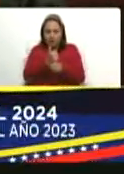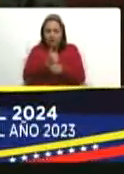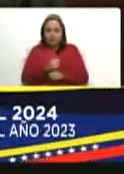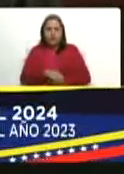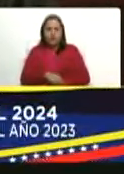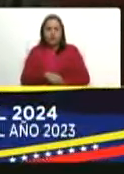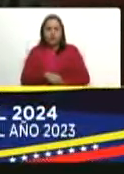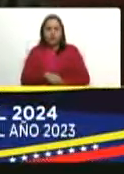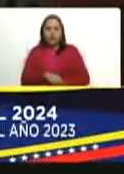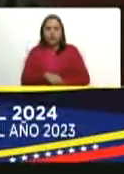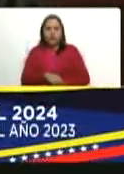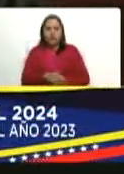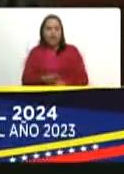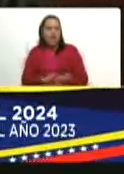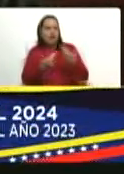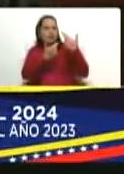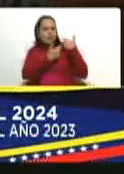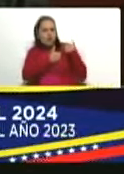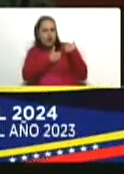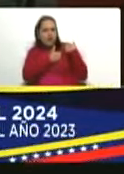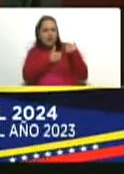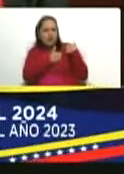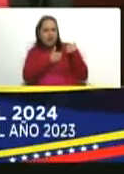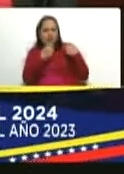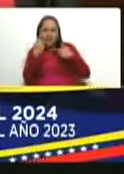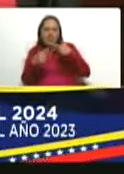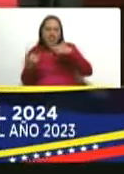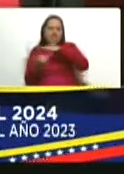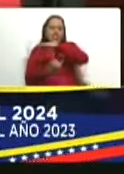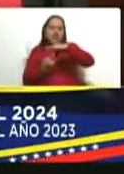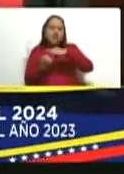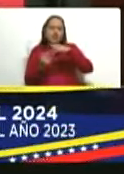como funcionario de los distintos poderes públicos,